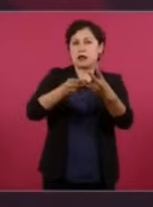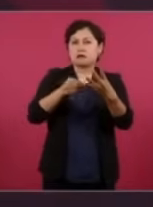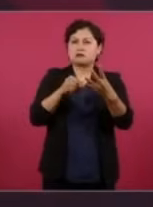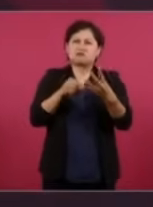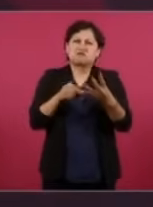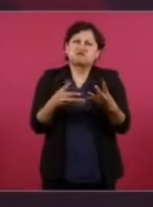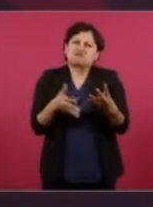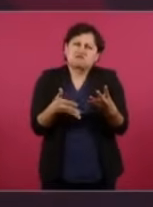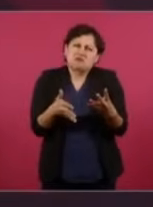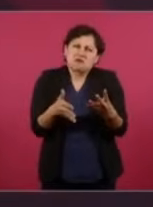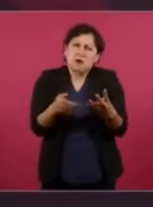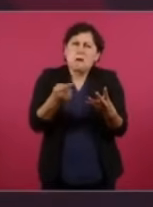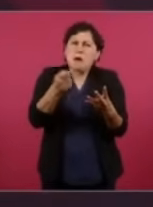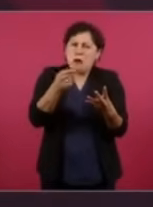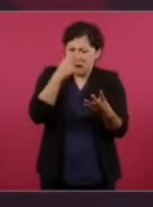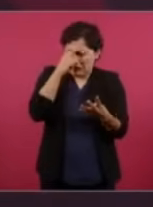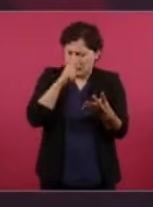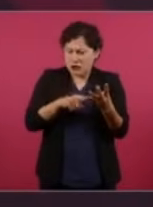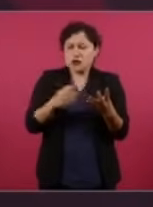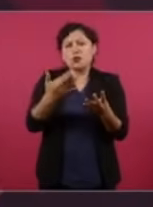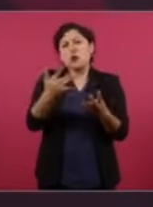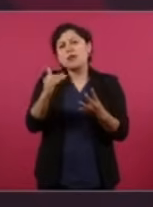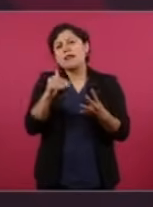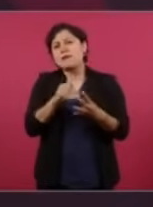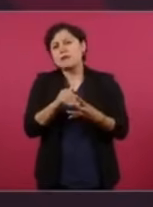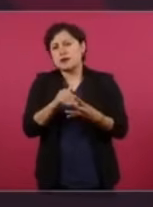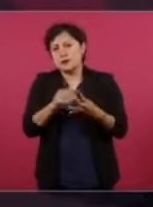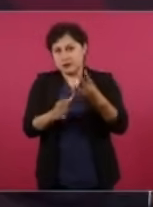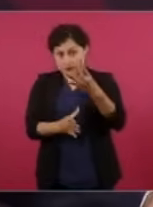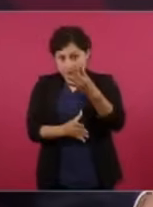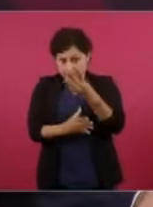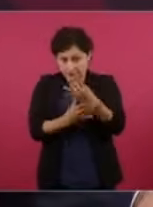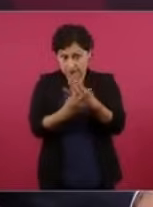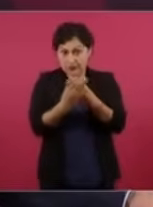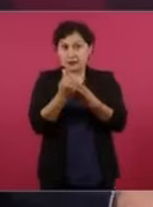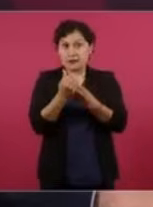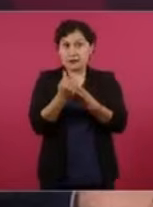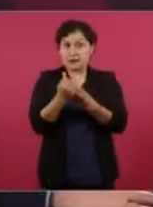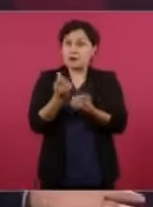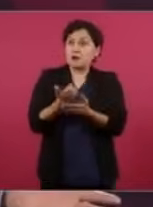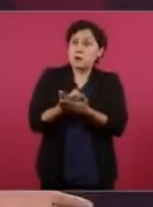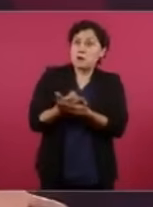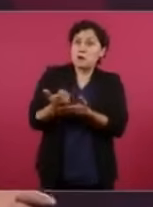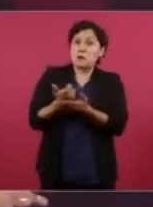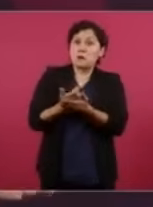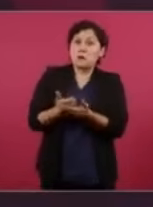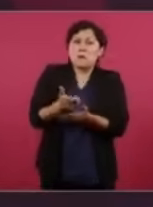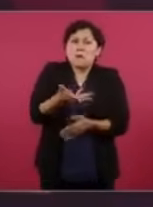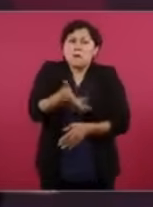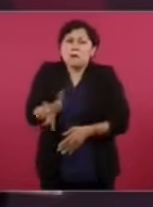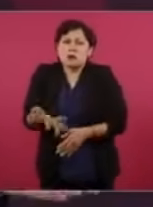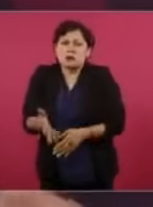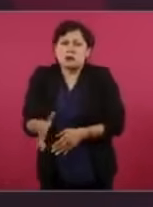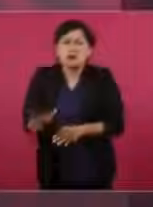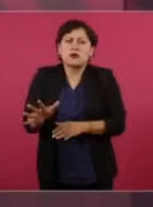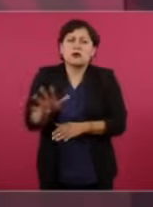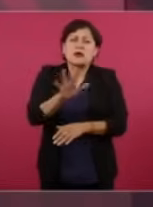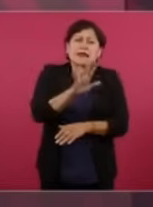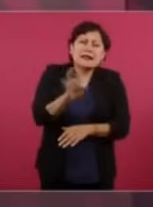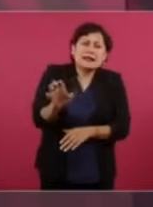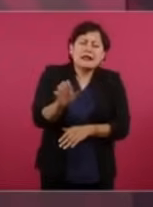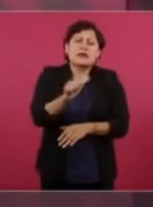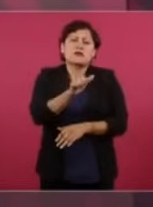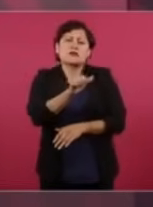como 50,000. Pero se lleva como 500,000, 600,000 al mes.